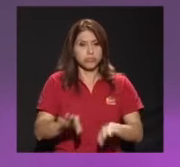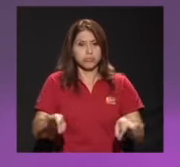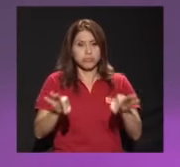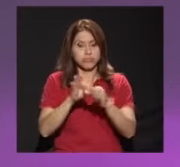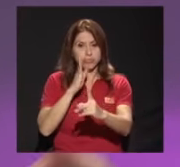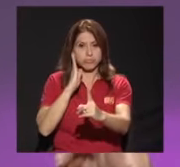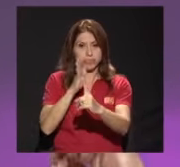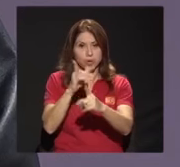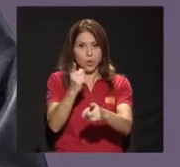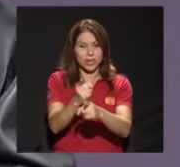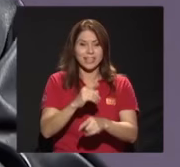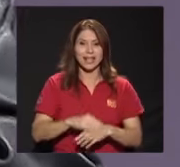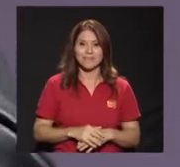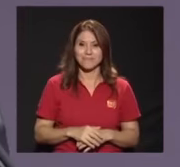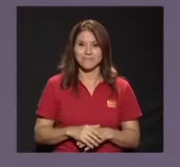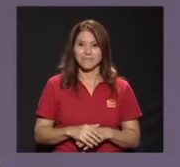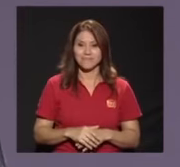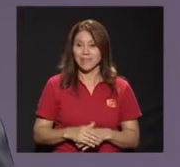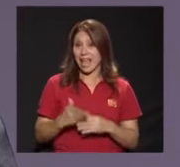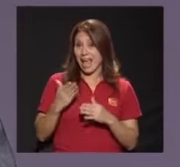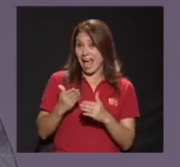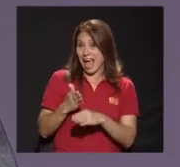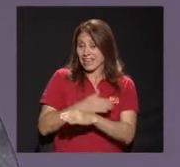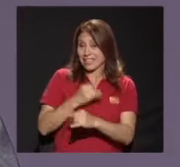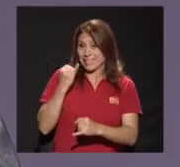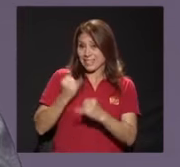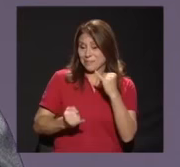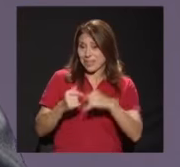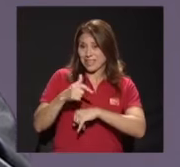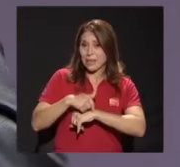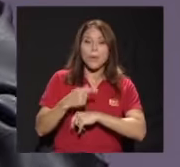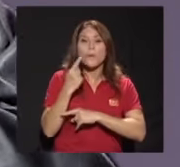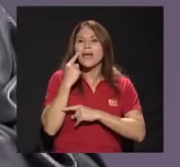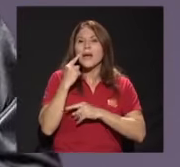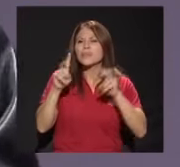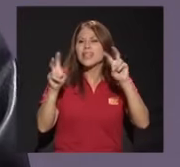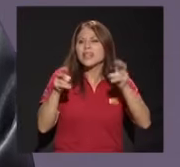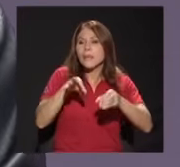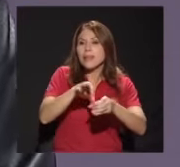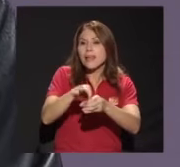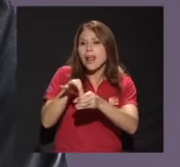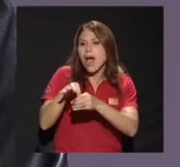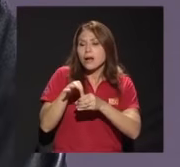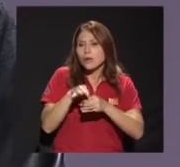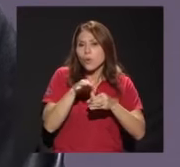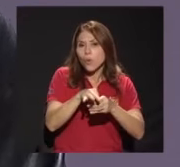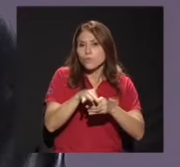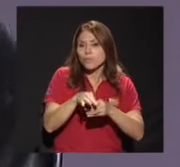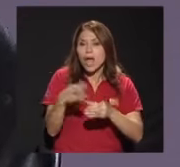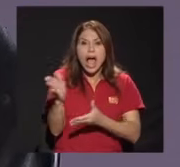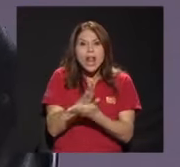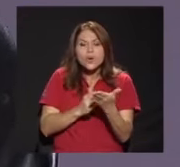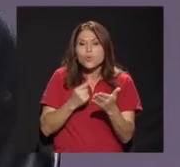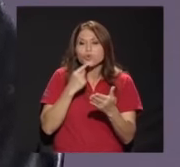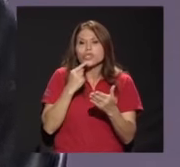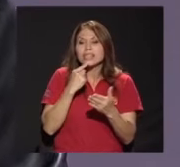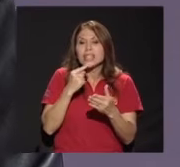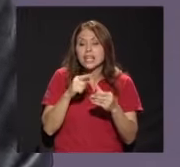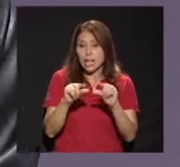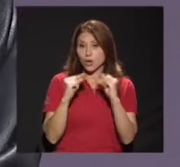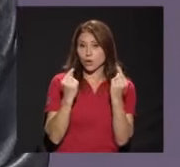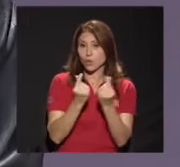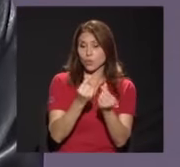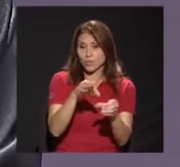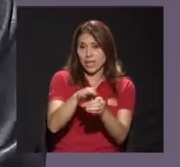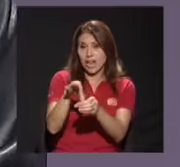correcta. Que no se nos, antes de que se nos agote el tiempo, veamos el tema del agro. Hay algunos sectores que dicen que sectores del agro que se oponen a este